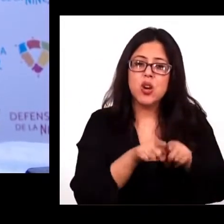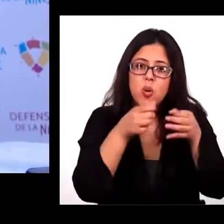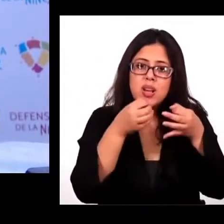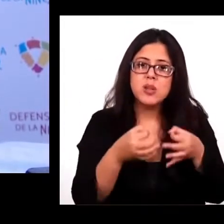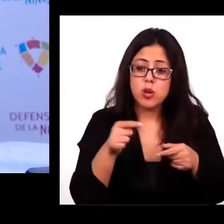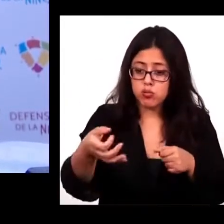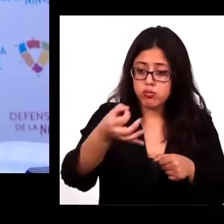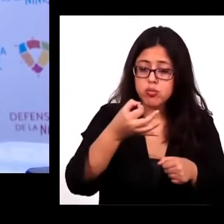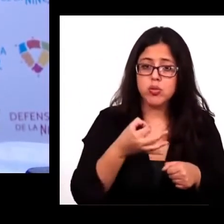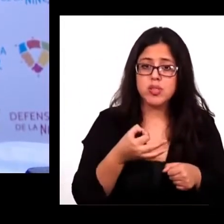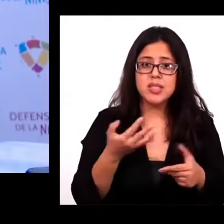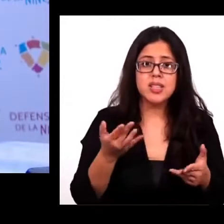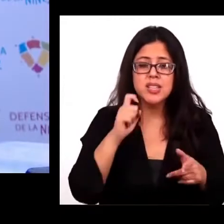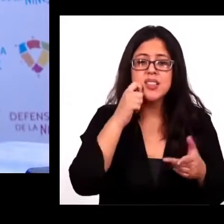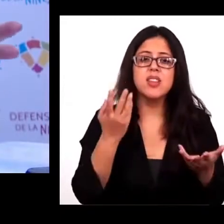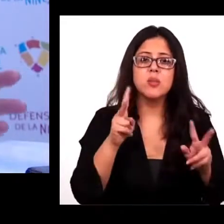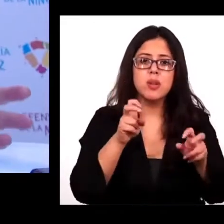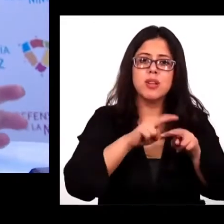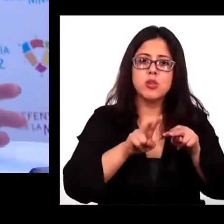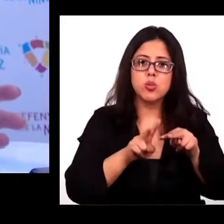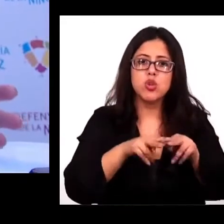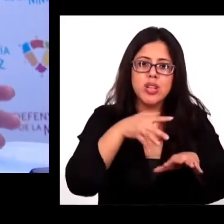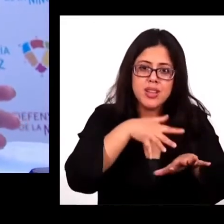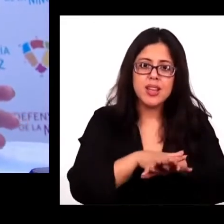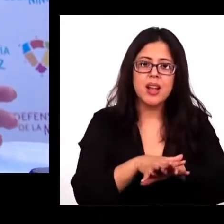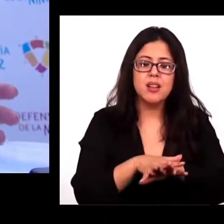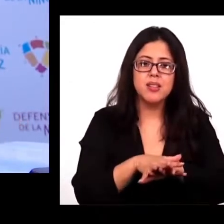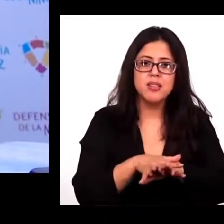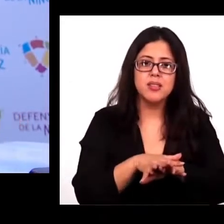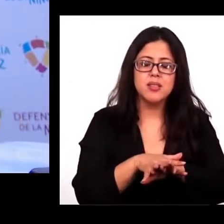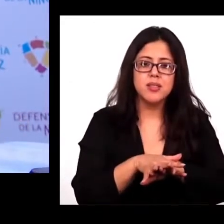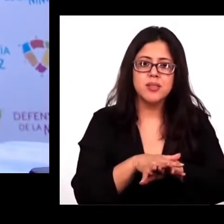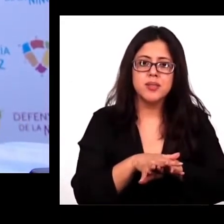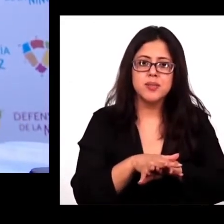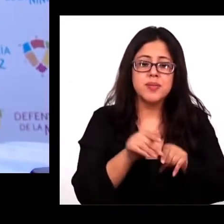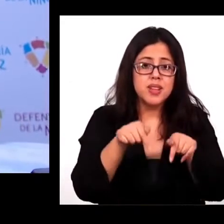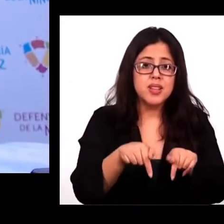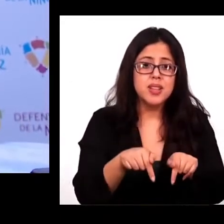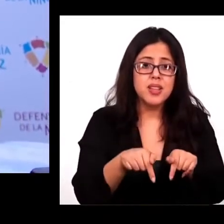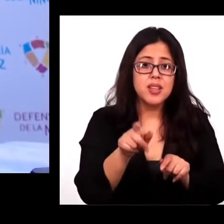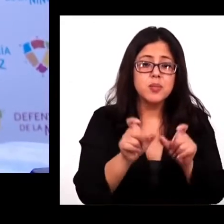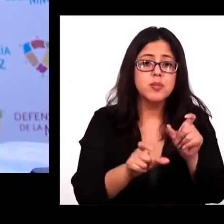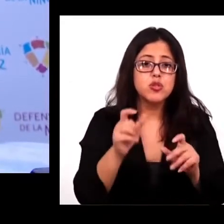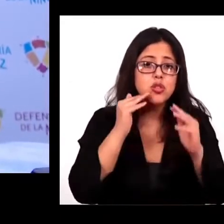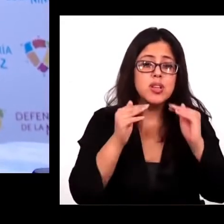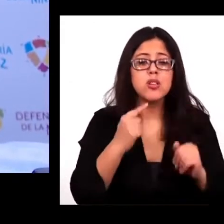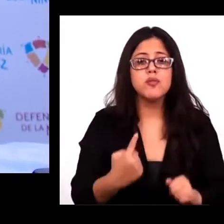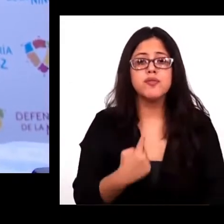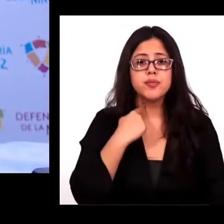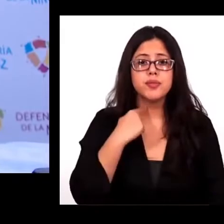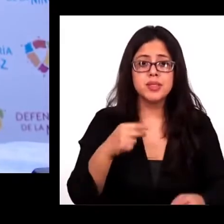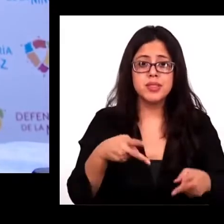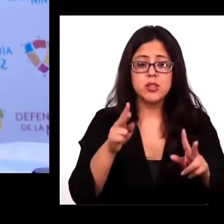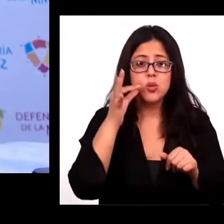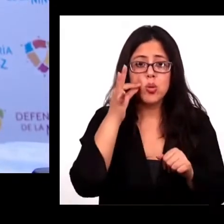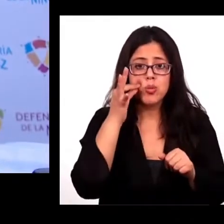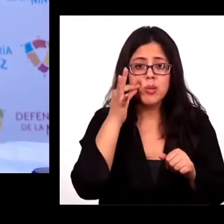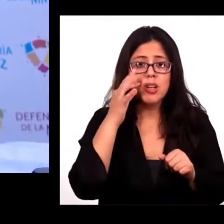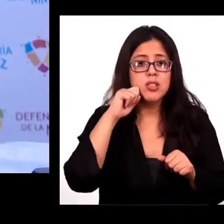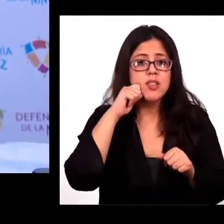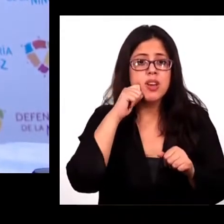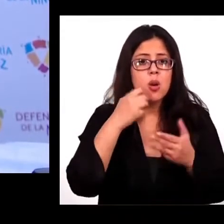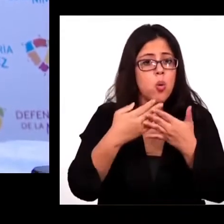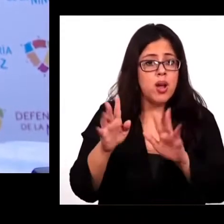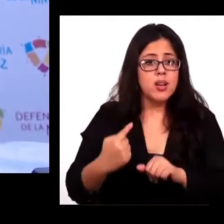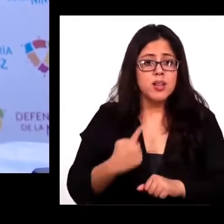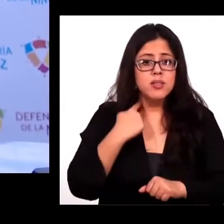tú lo mencionas, es una instancia de reparatoria integral. Las víctimas de violaciones a los derechos humanos no son cualquier víctima